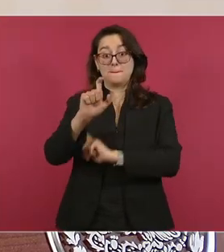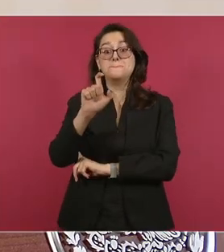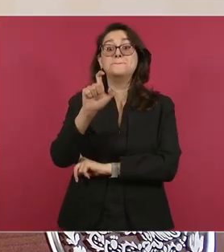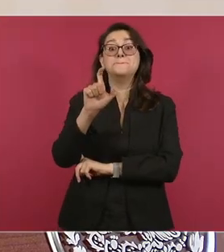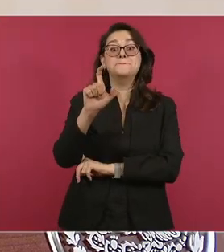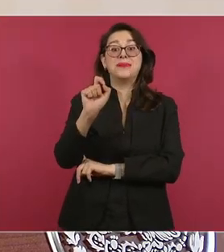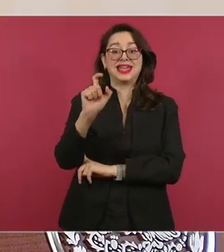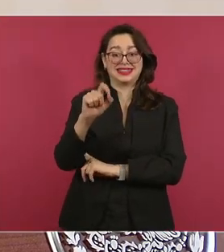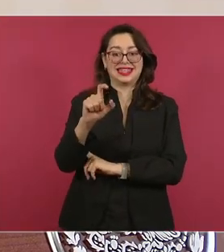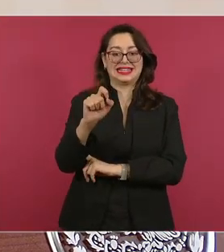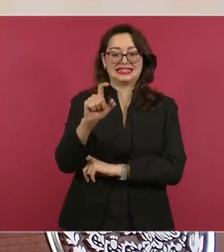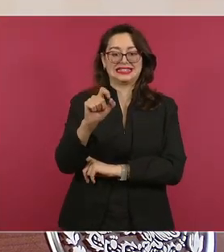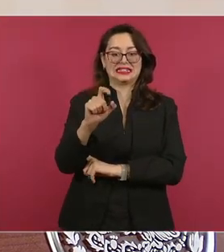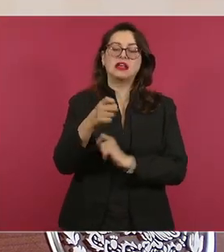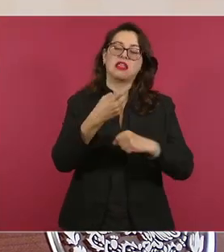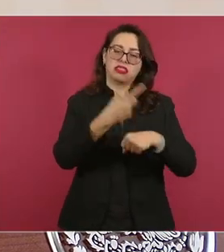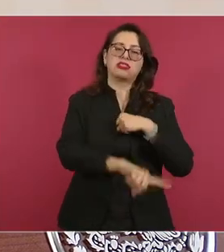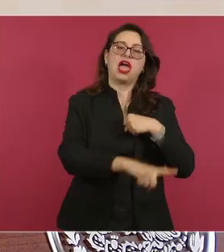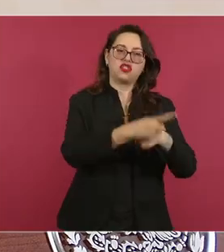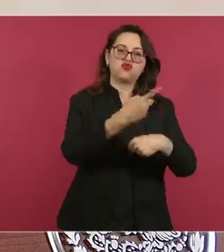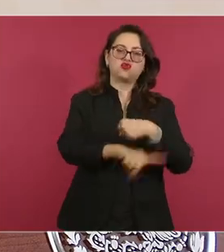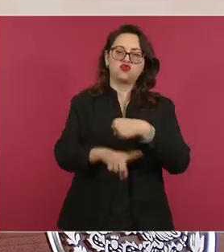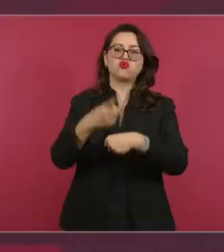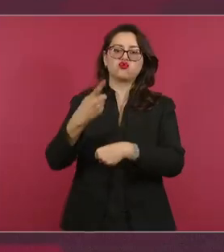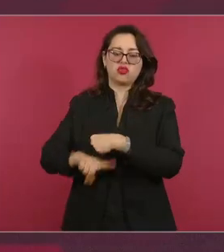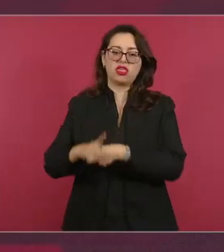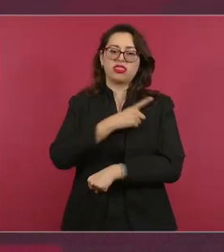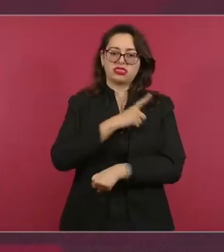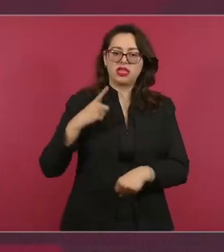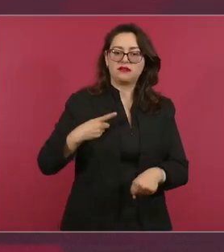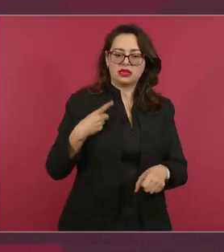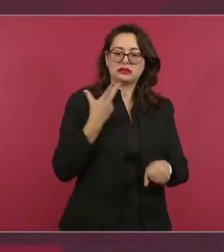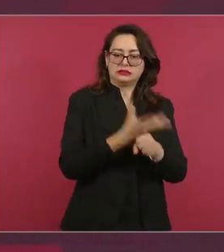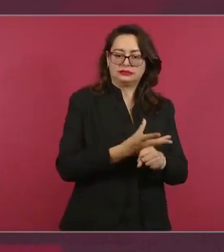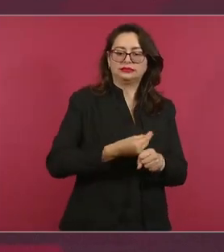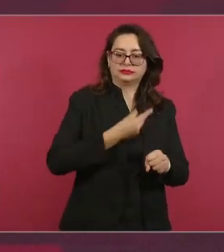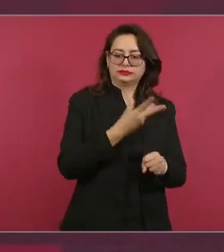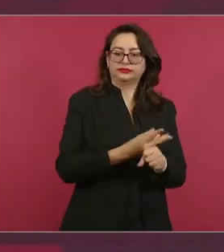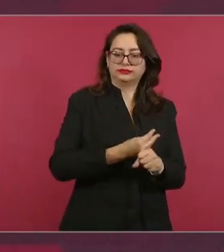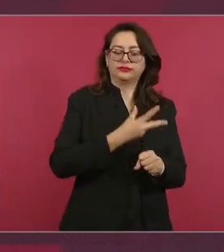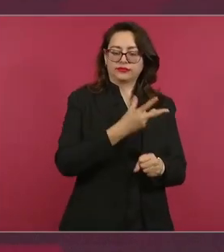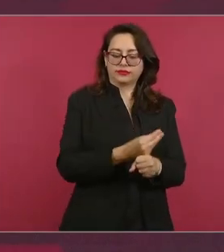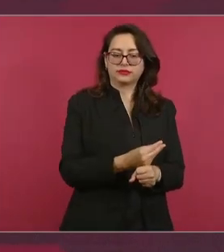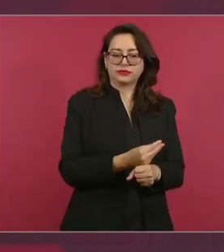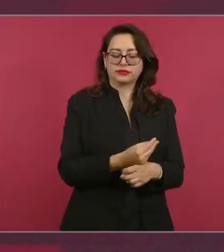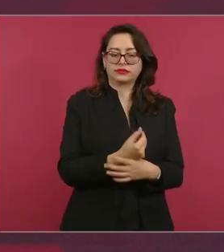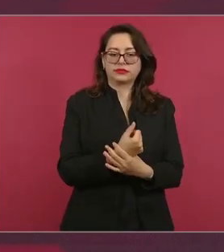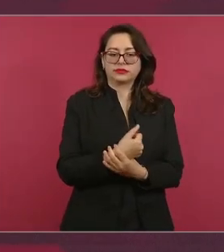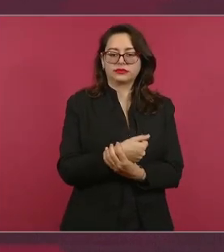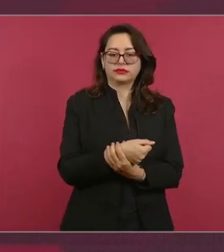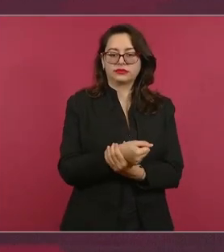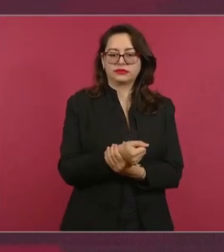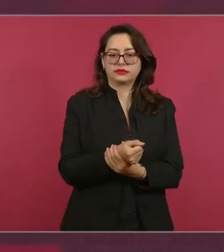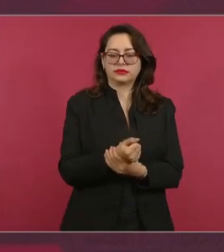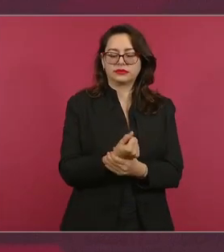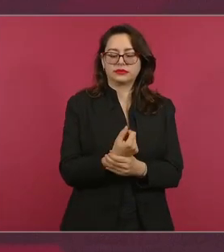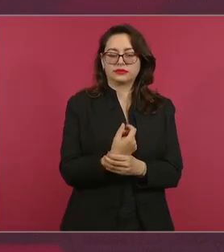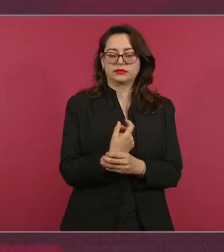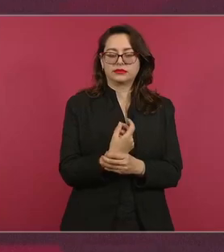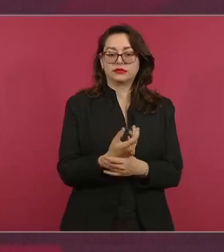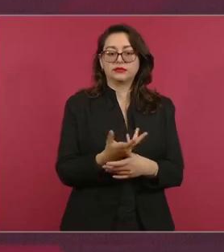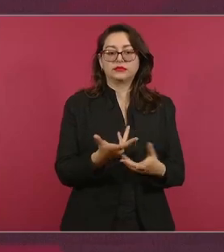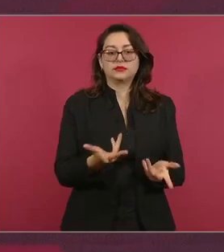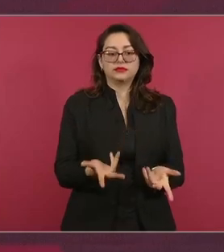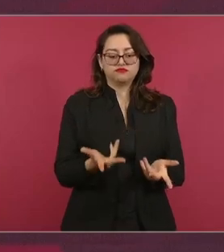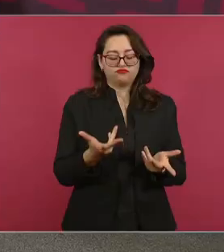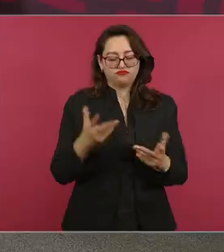de acuerdo a este censo, a estas visitas que se están haciendo, y se